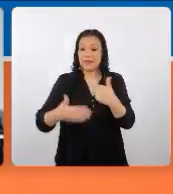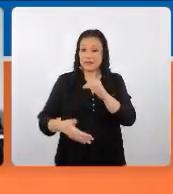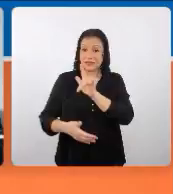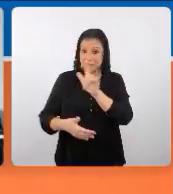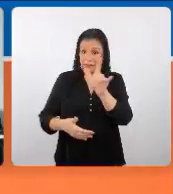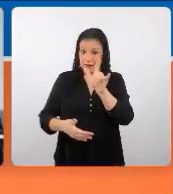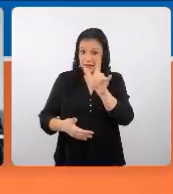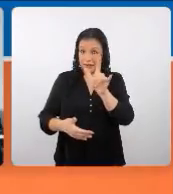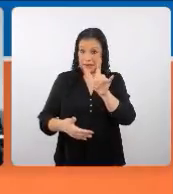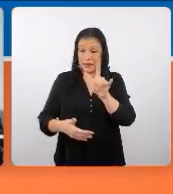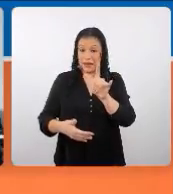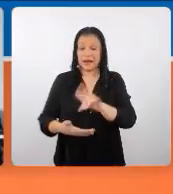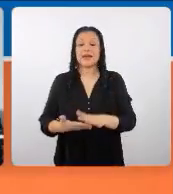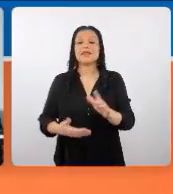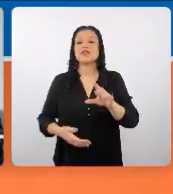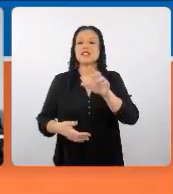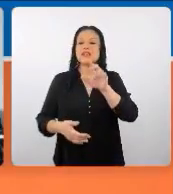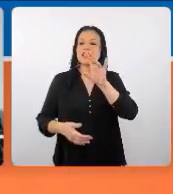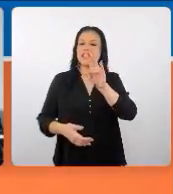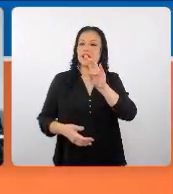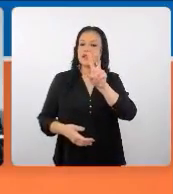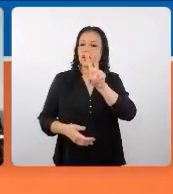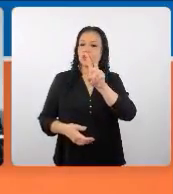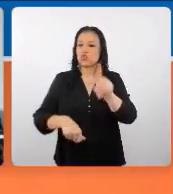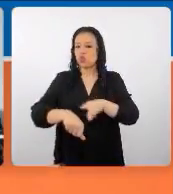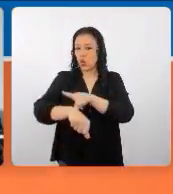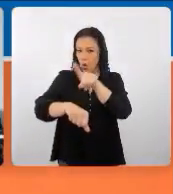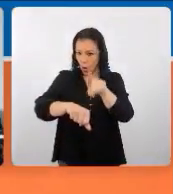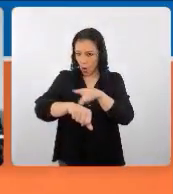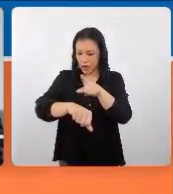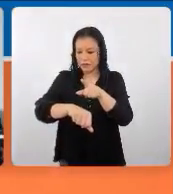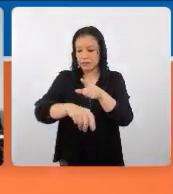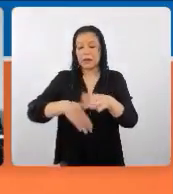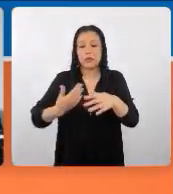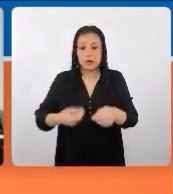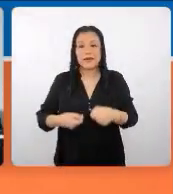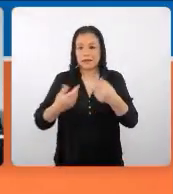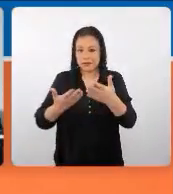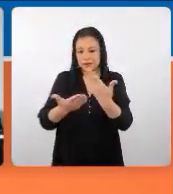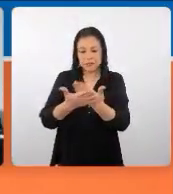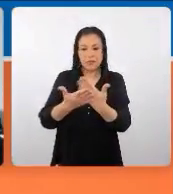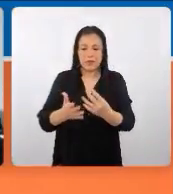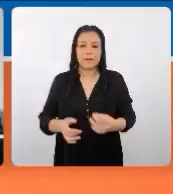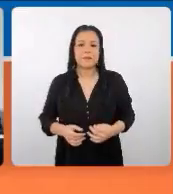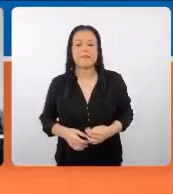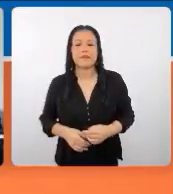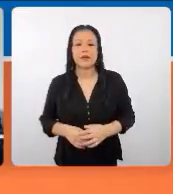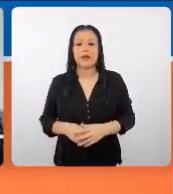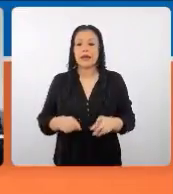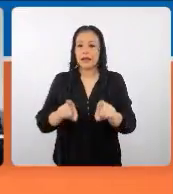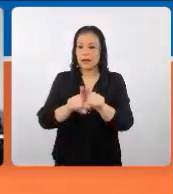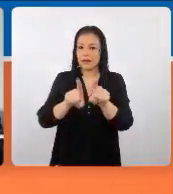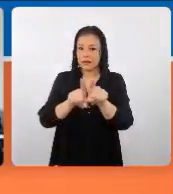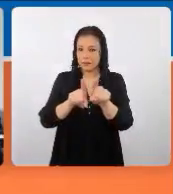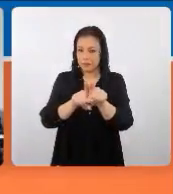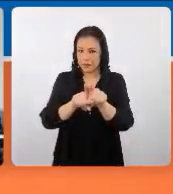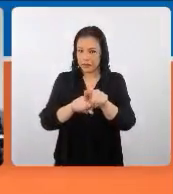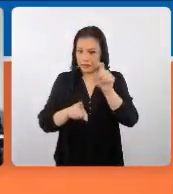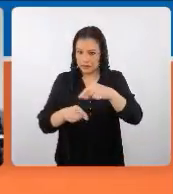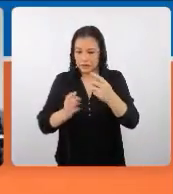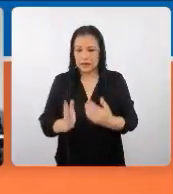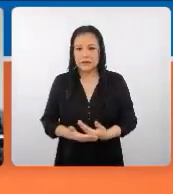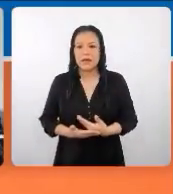de llegar a Estados Unidos para poder proporcionarse el ingreso respectivo. Y además, se tiene que presentar